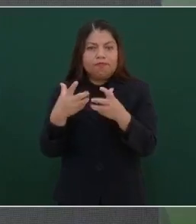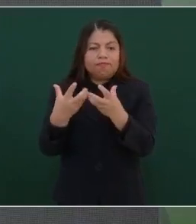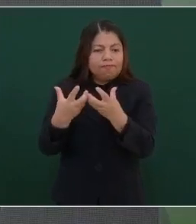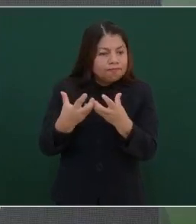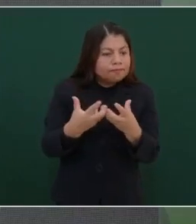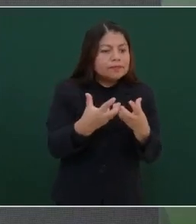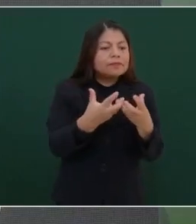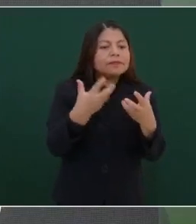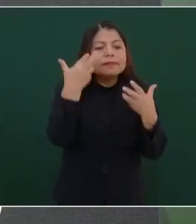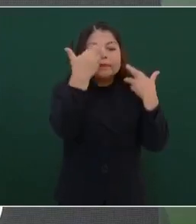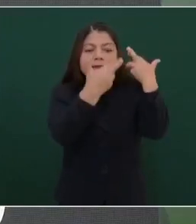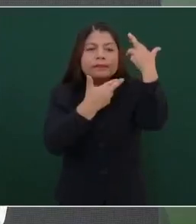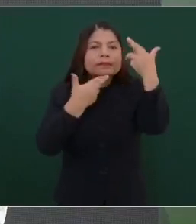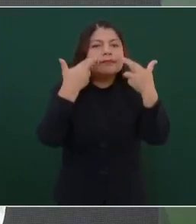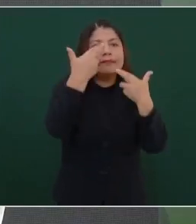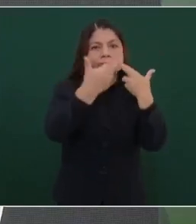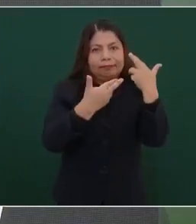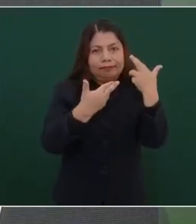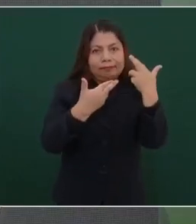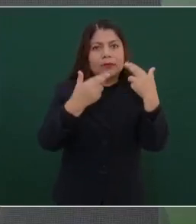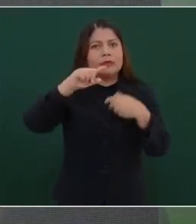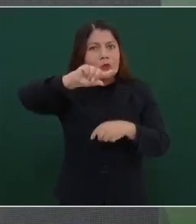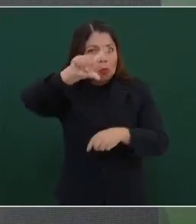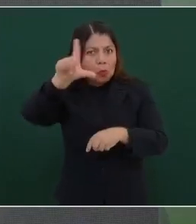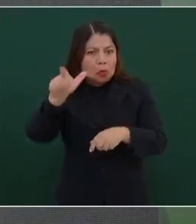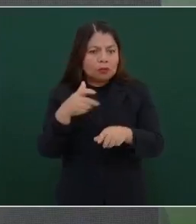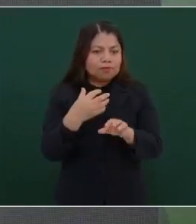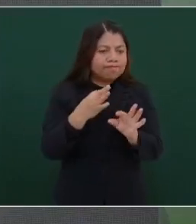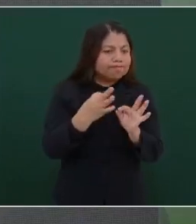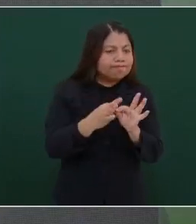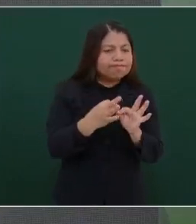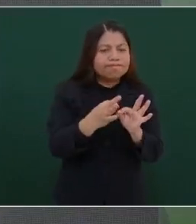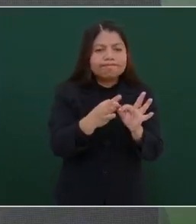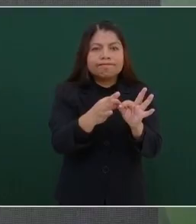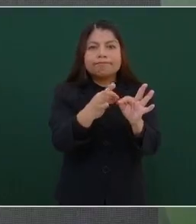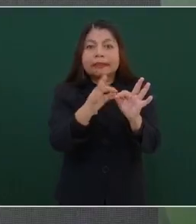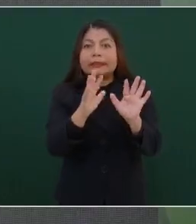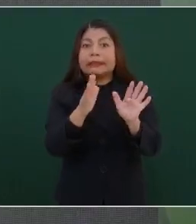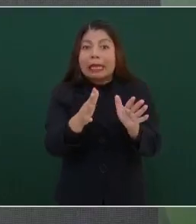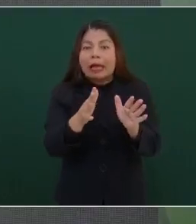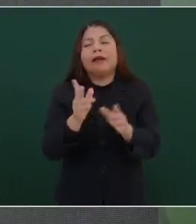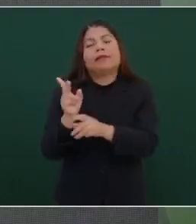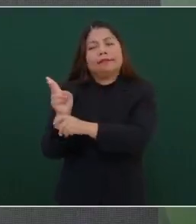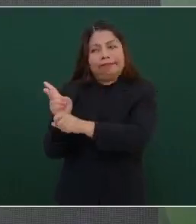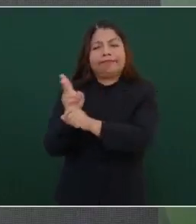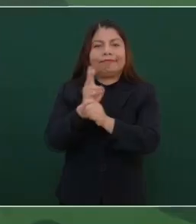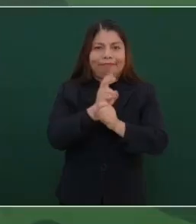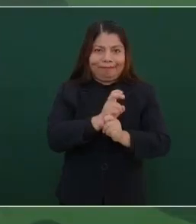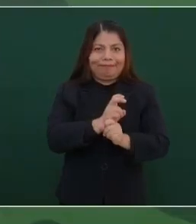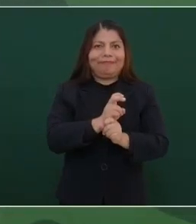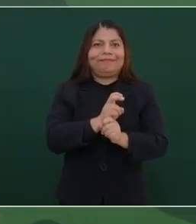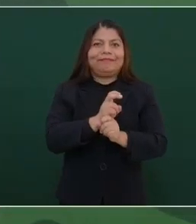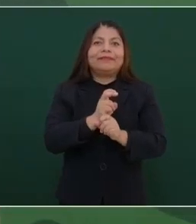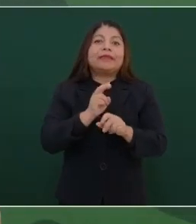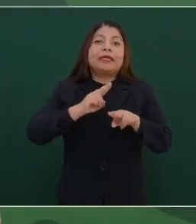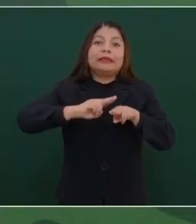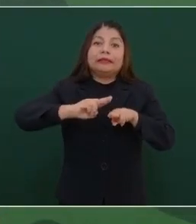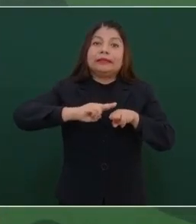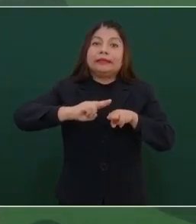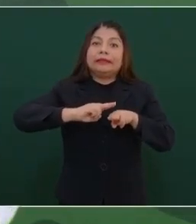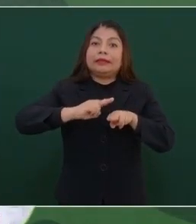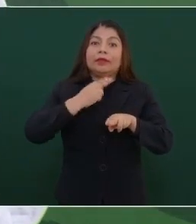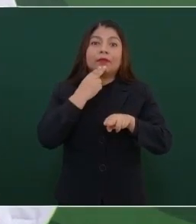reservados para la inauguración. Si empezamos en Palenque, ya pues